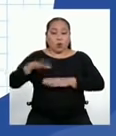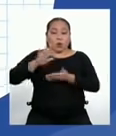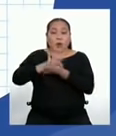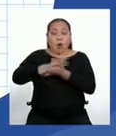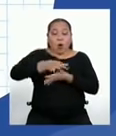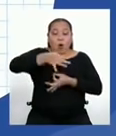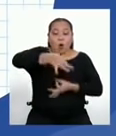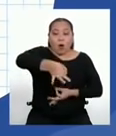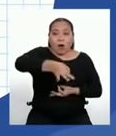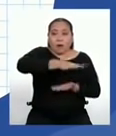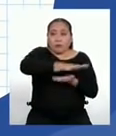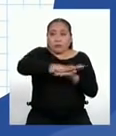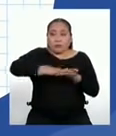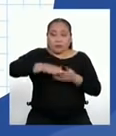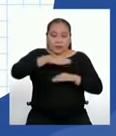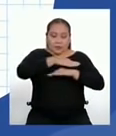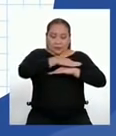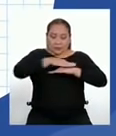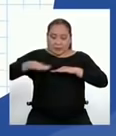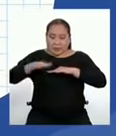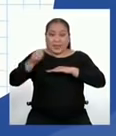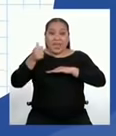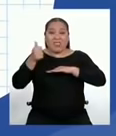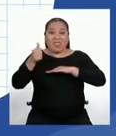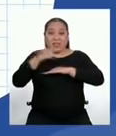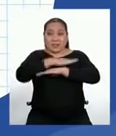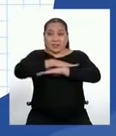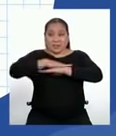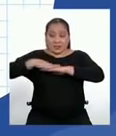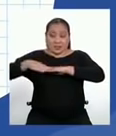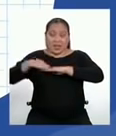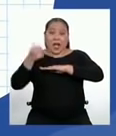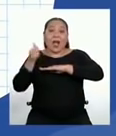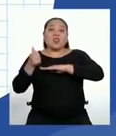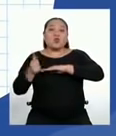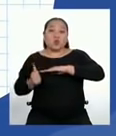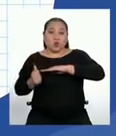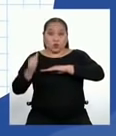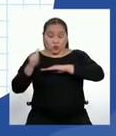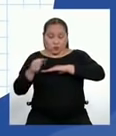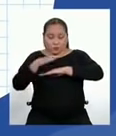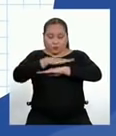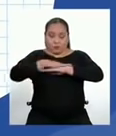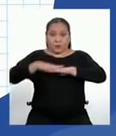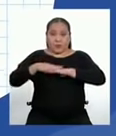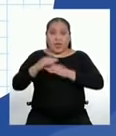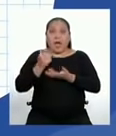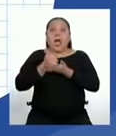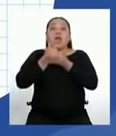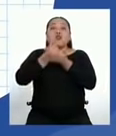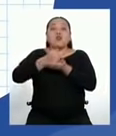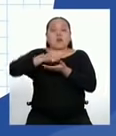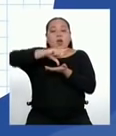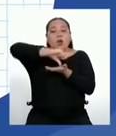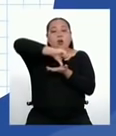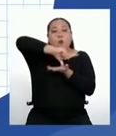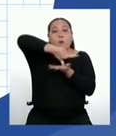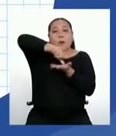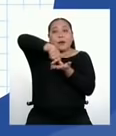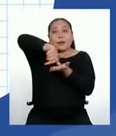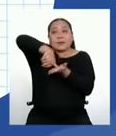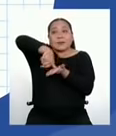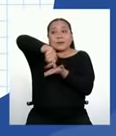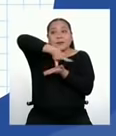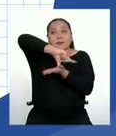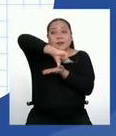un segmento de longitud 10 centímetros graficado de color azul. Con ayuda del compás tomo la distancia de